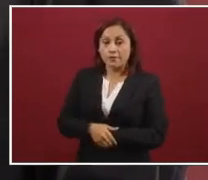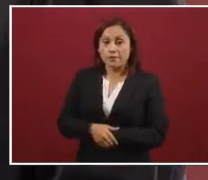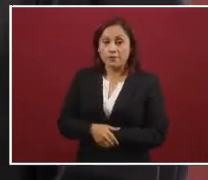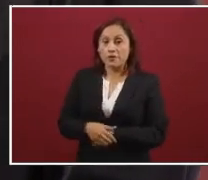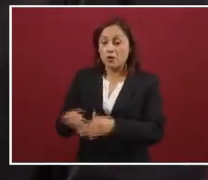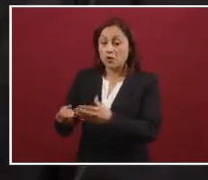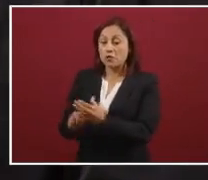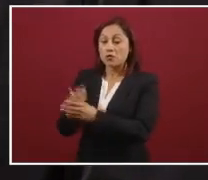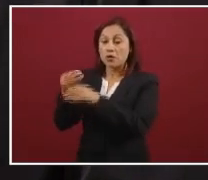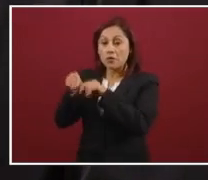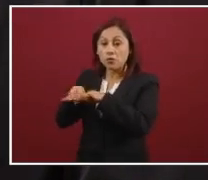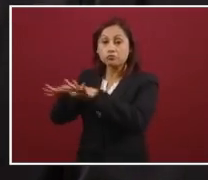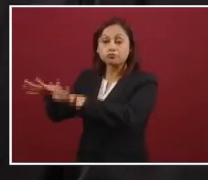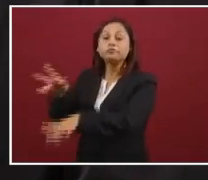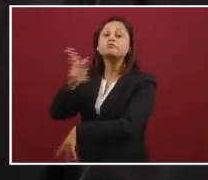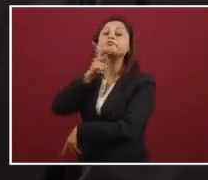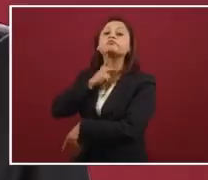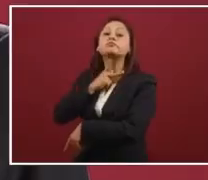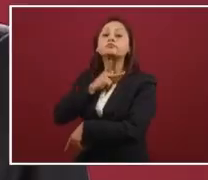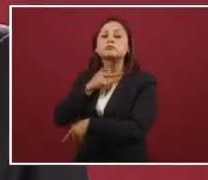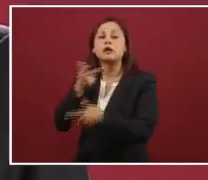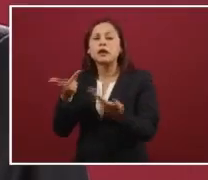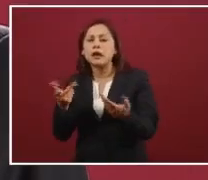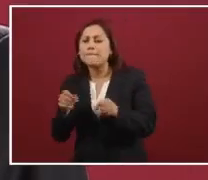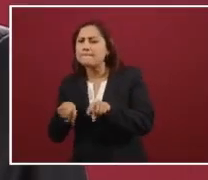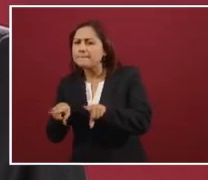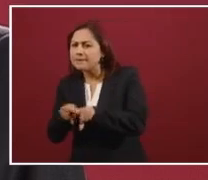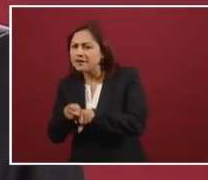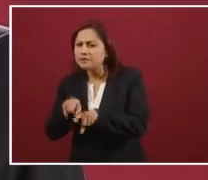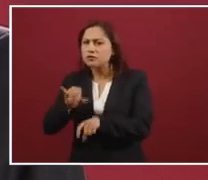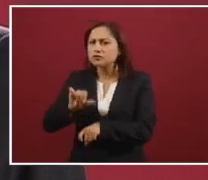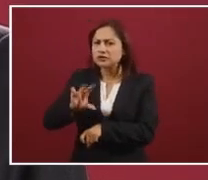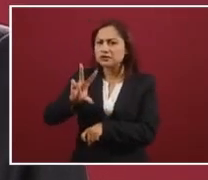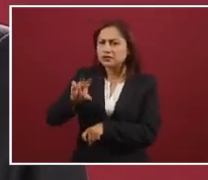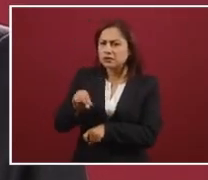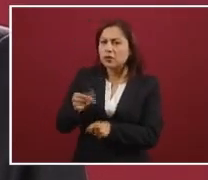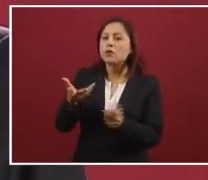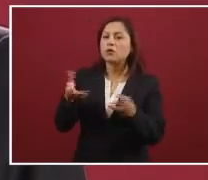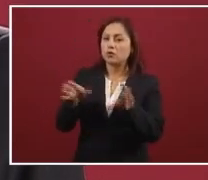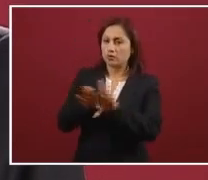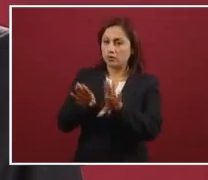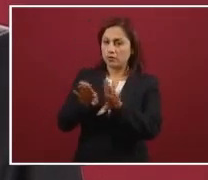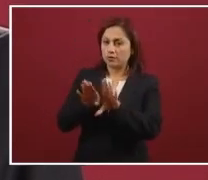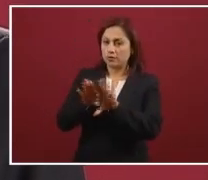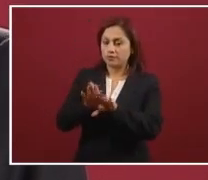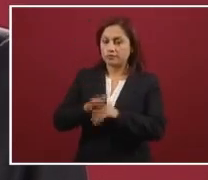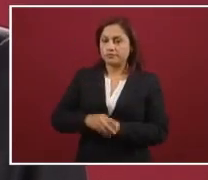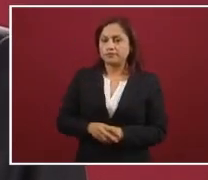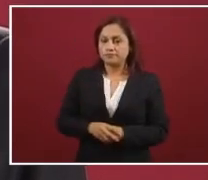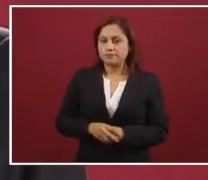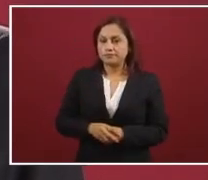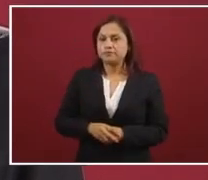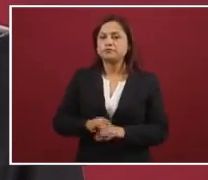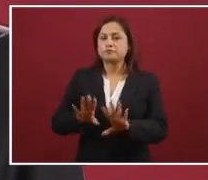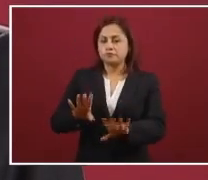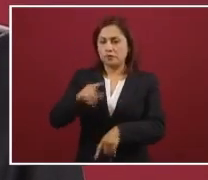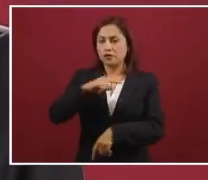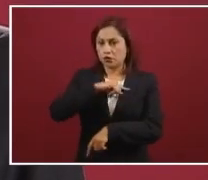este nuevo derrame, este nuevo daño. Es decir, que se